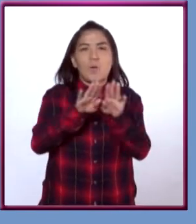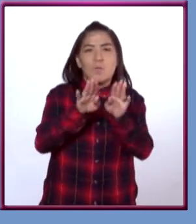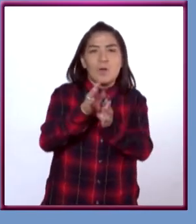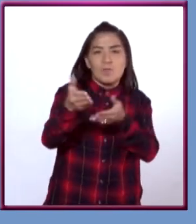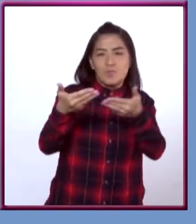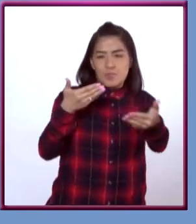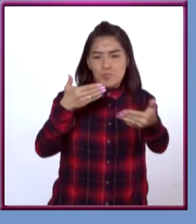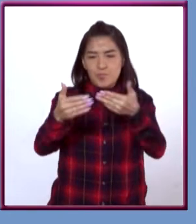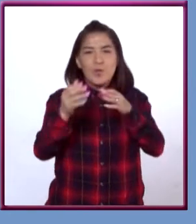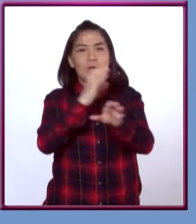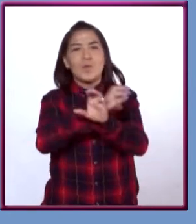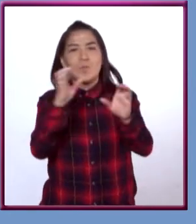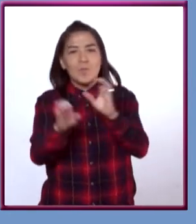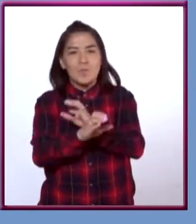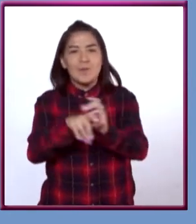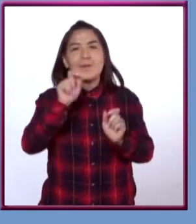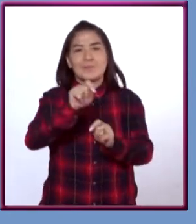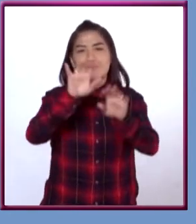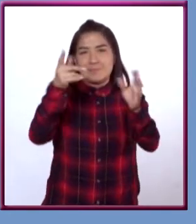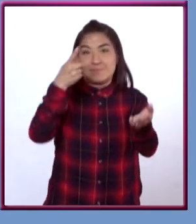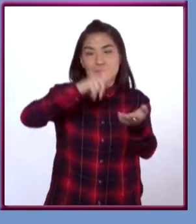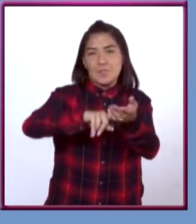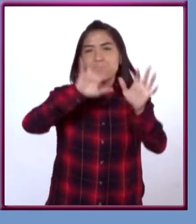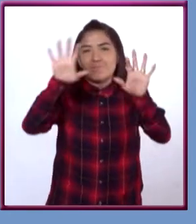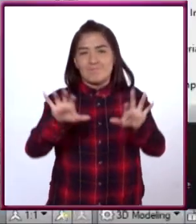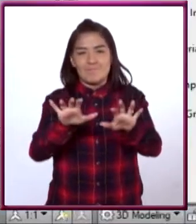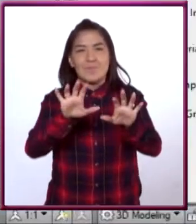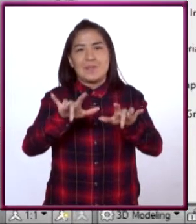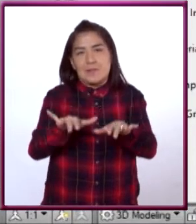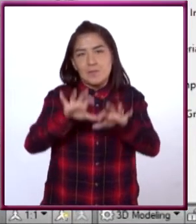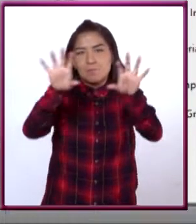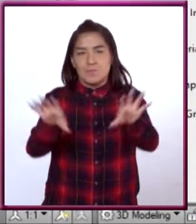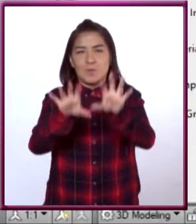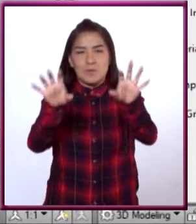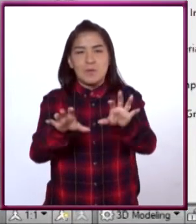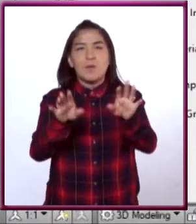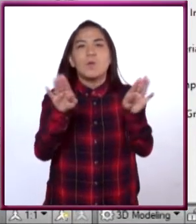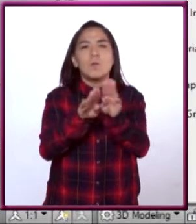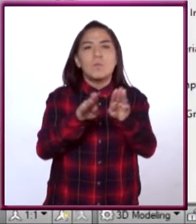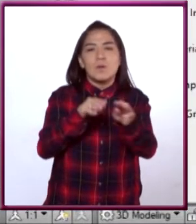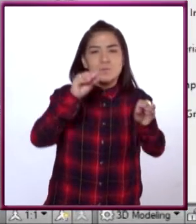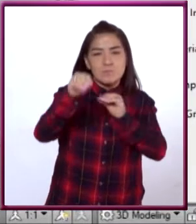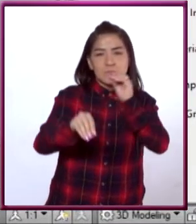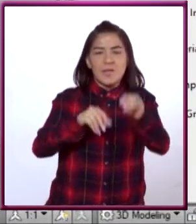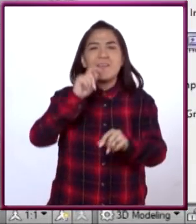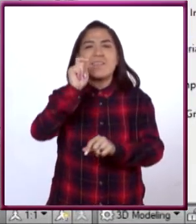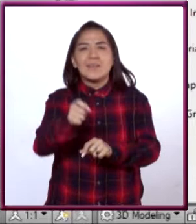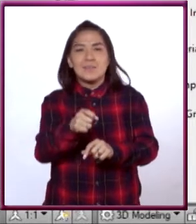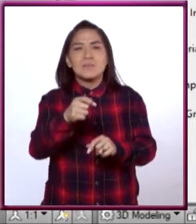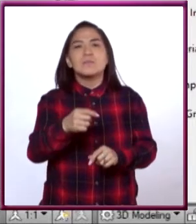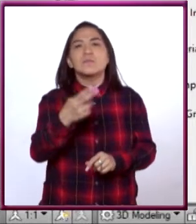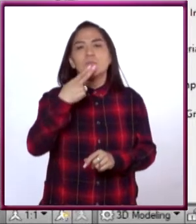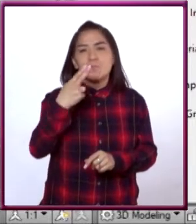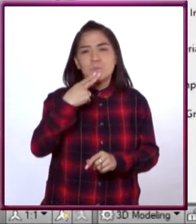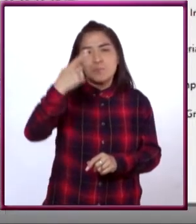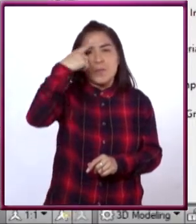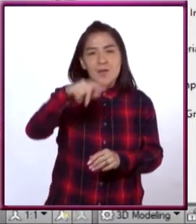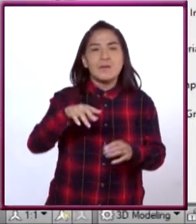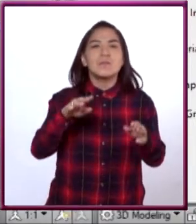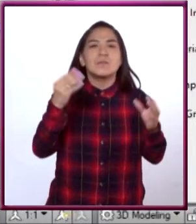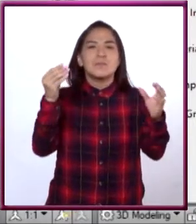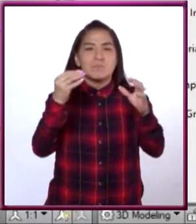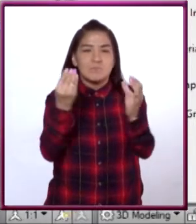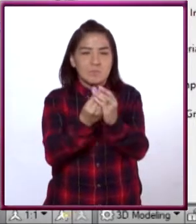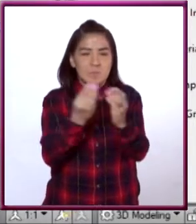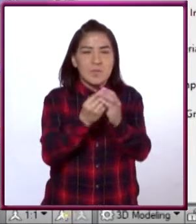de partes, de dispositivos en la computadora. Los sistemas CAD, de hecho, son herramientas